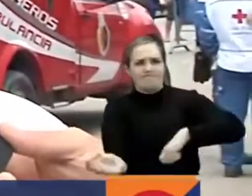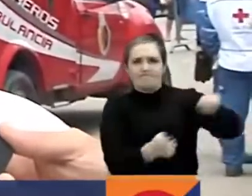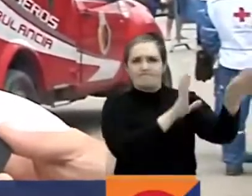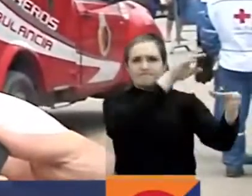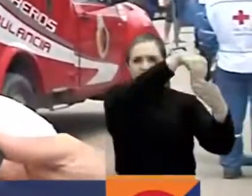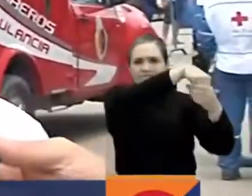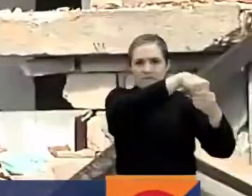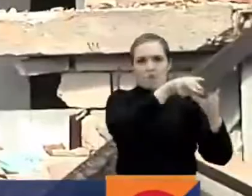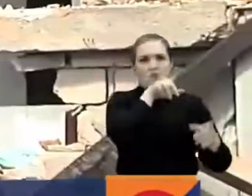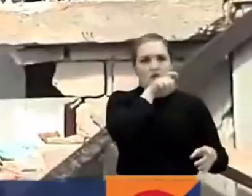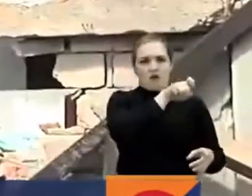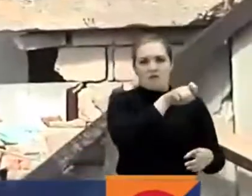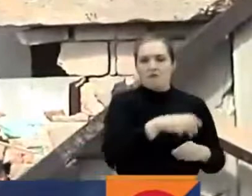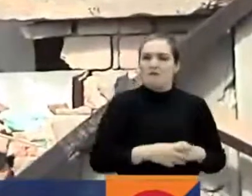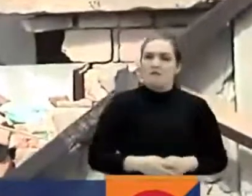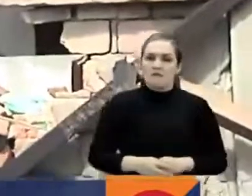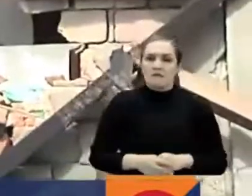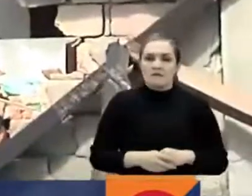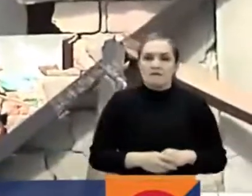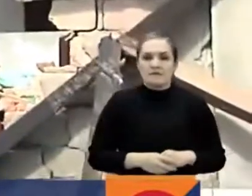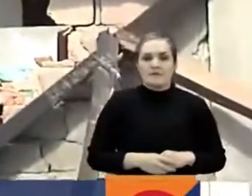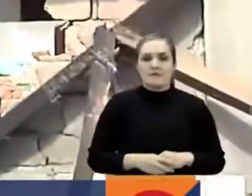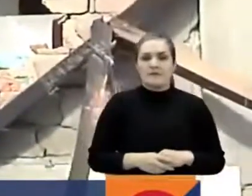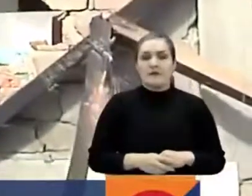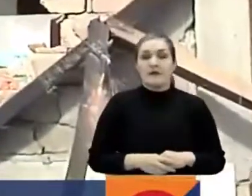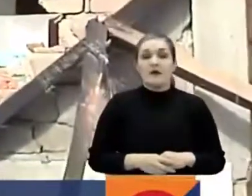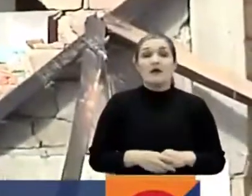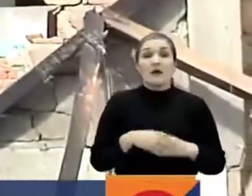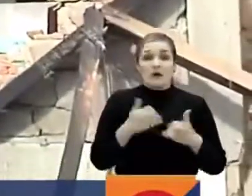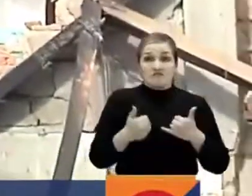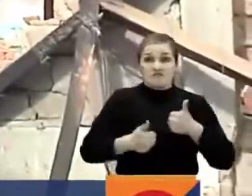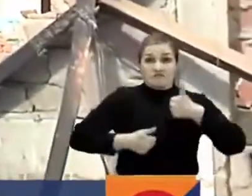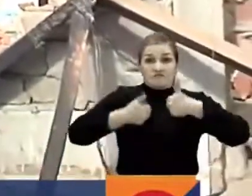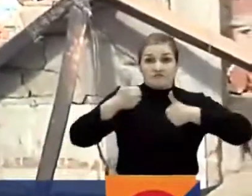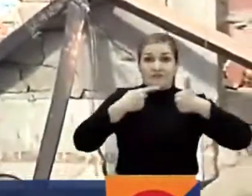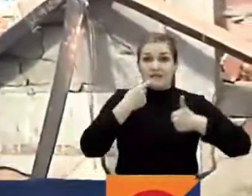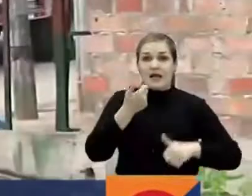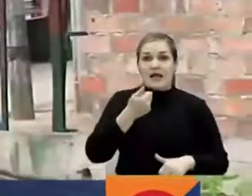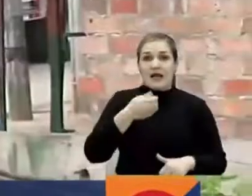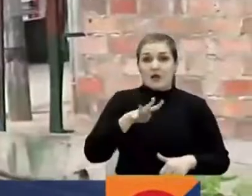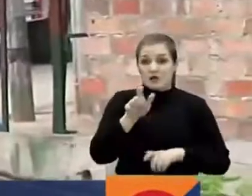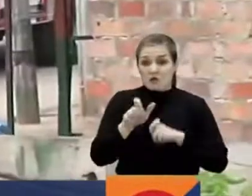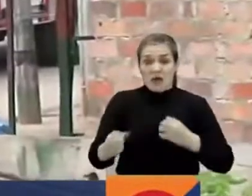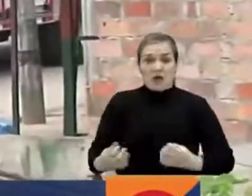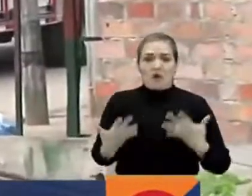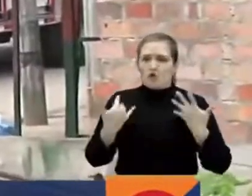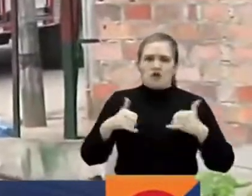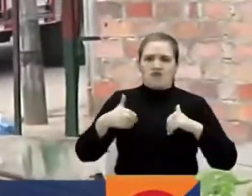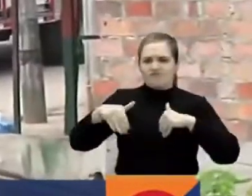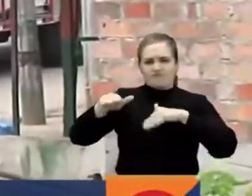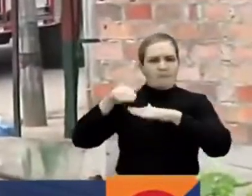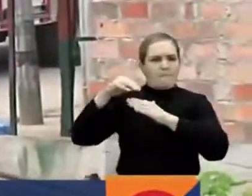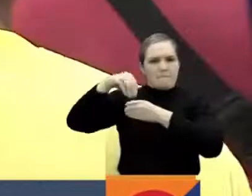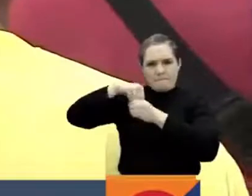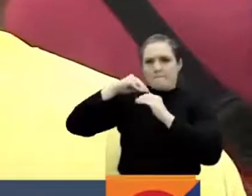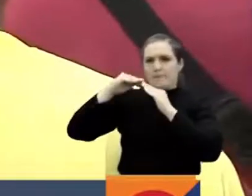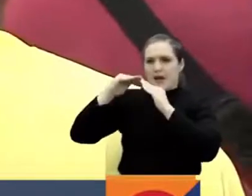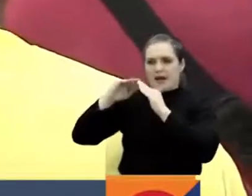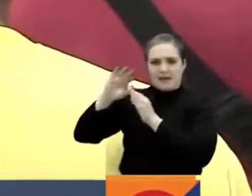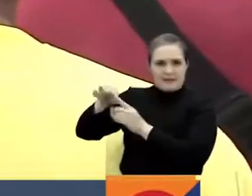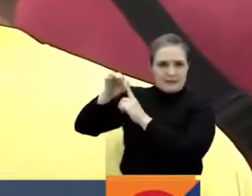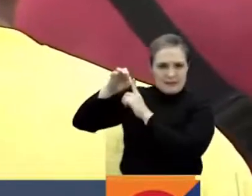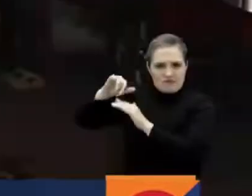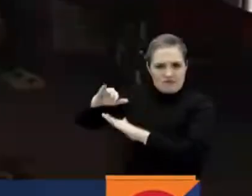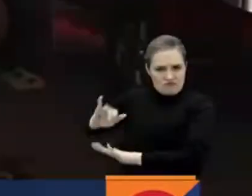área metropolitana de Bucaramanga. Según las autoridades, 14 de los heridos ya fueron dados de alta y 2 más siguen en observación